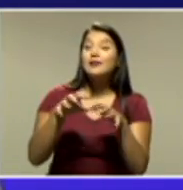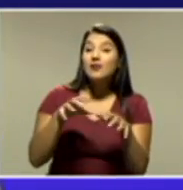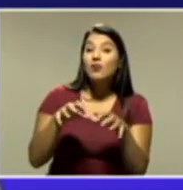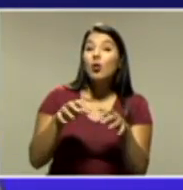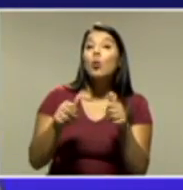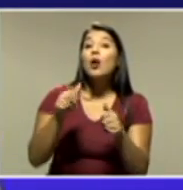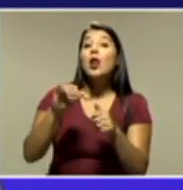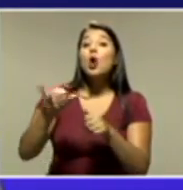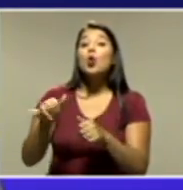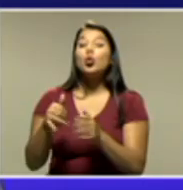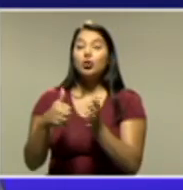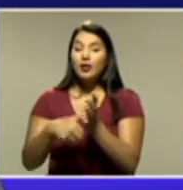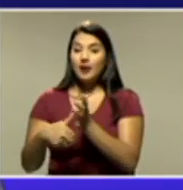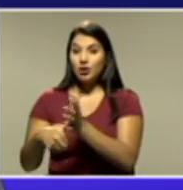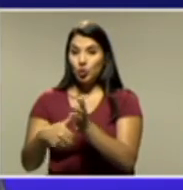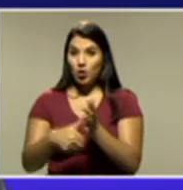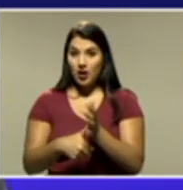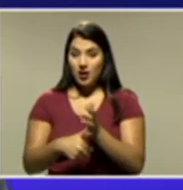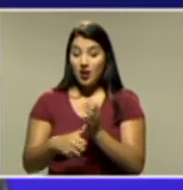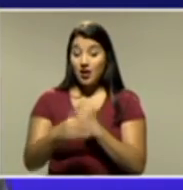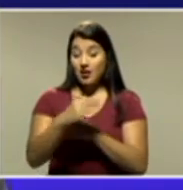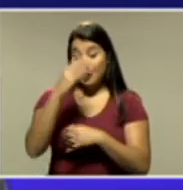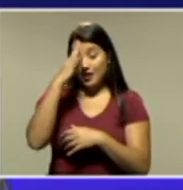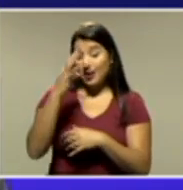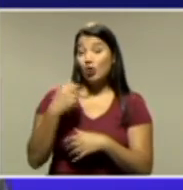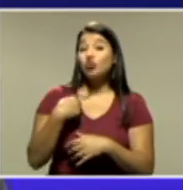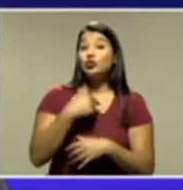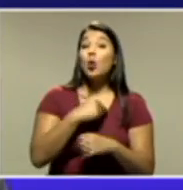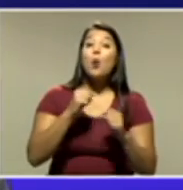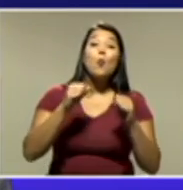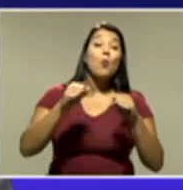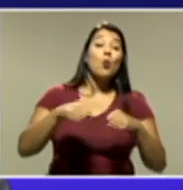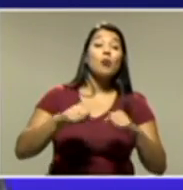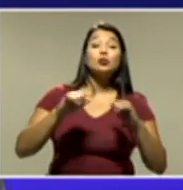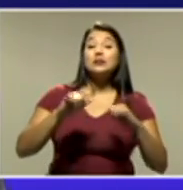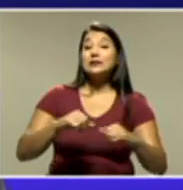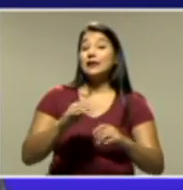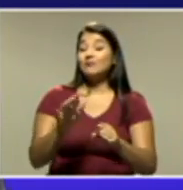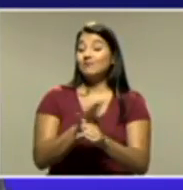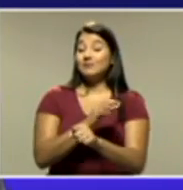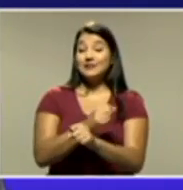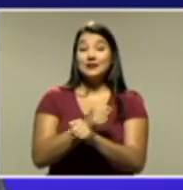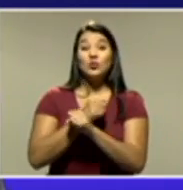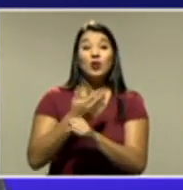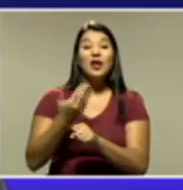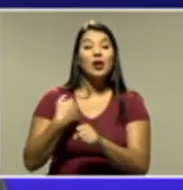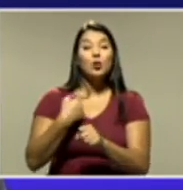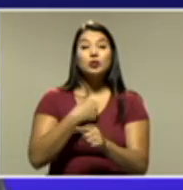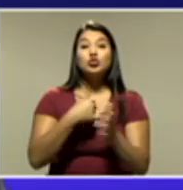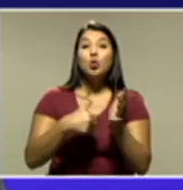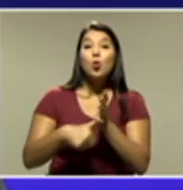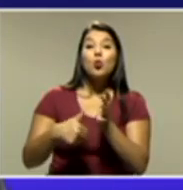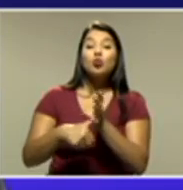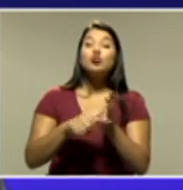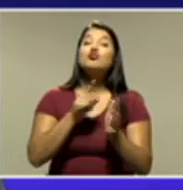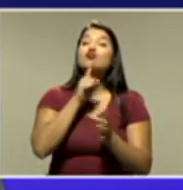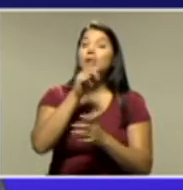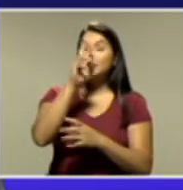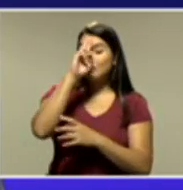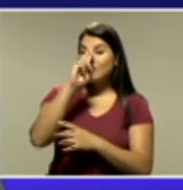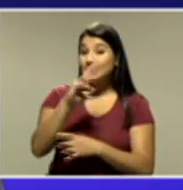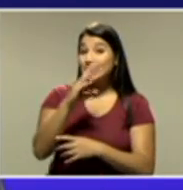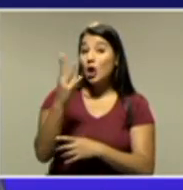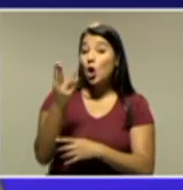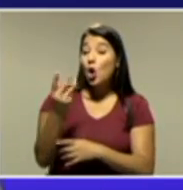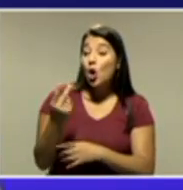juntas electorales. Y yo creo que podemos estar absolutamente seguros de que nuestro voto será respetado y